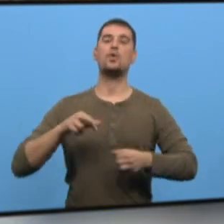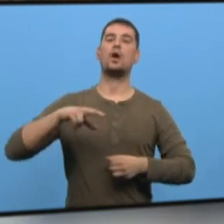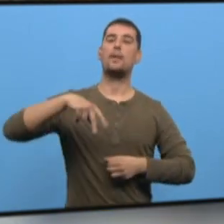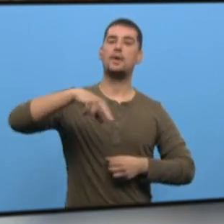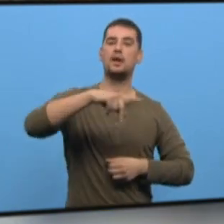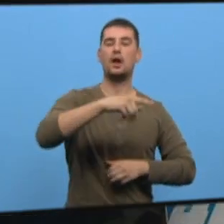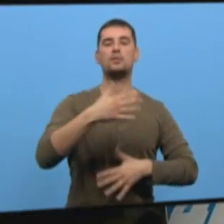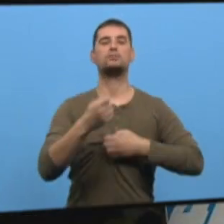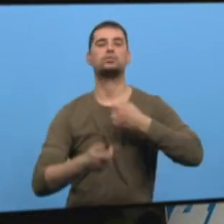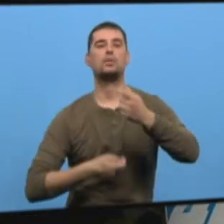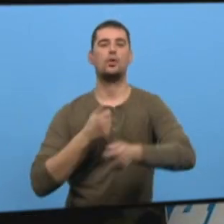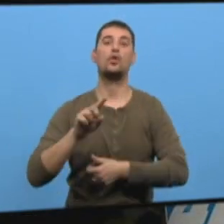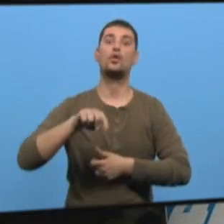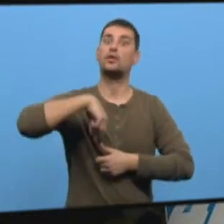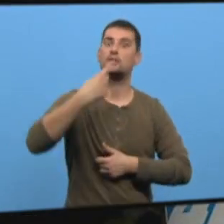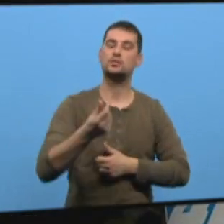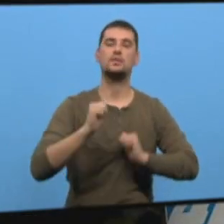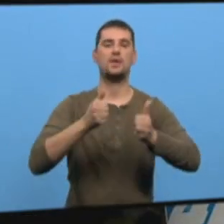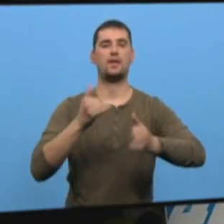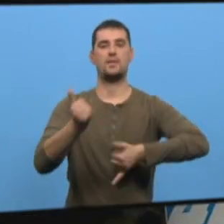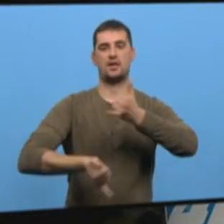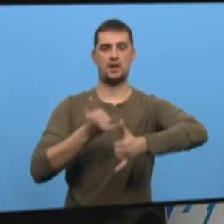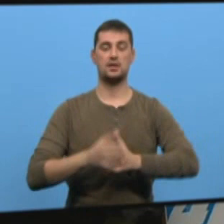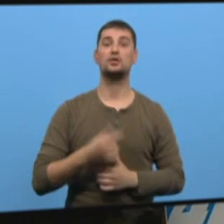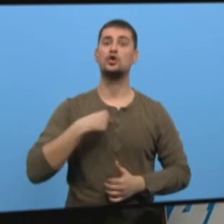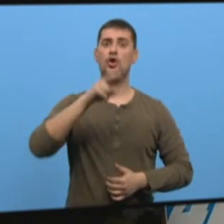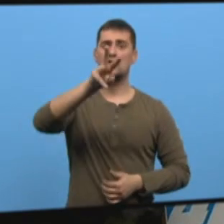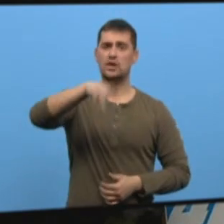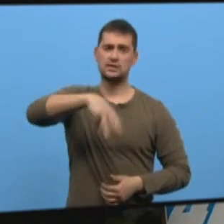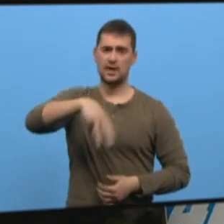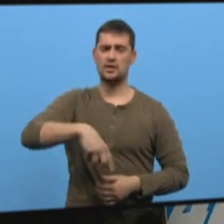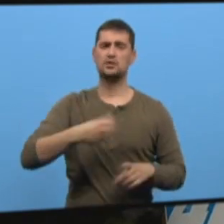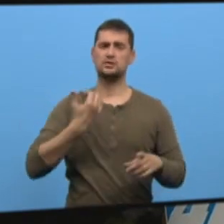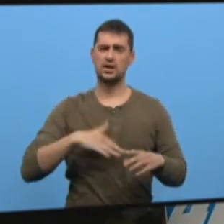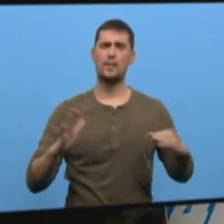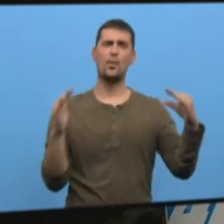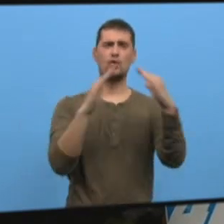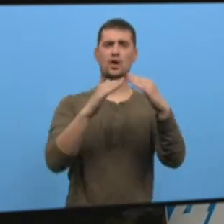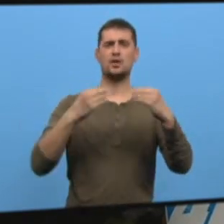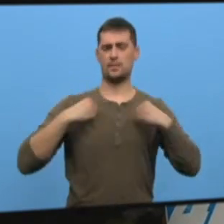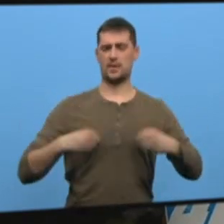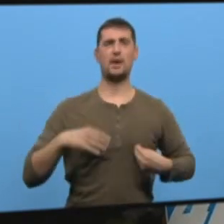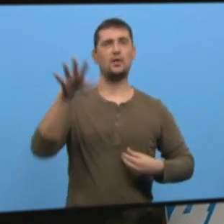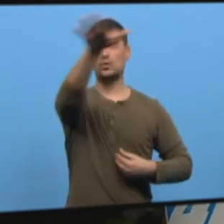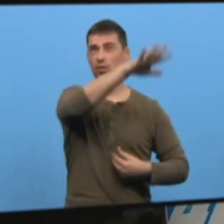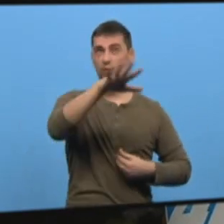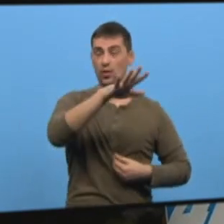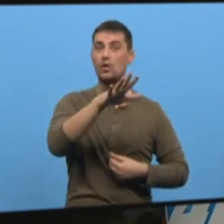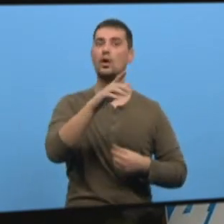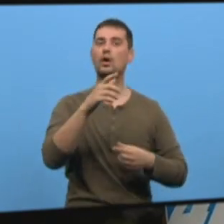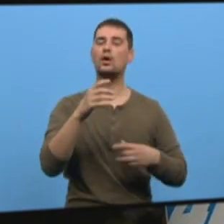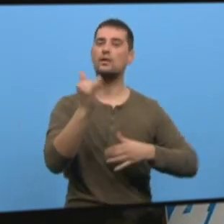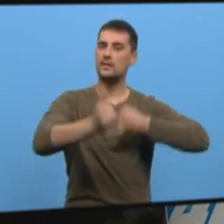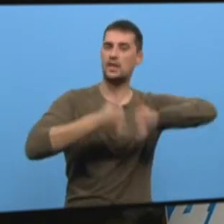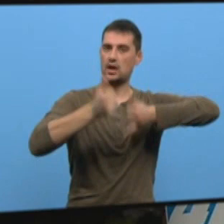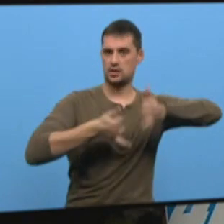poz bici en TR meses desp transplante subido todos Montes de viveiro a partir